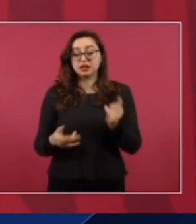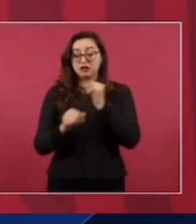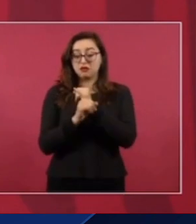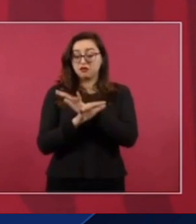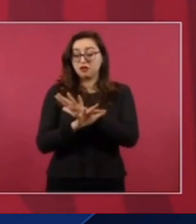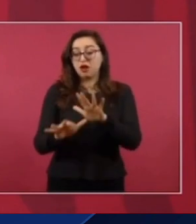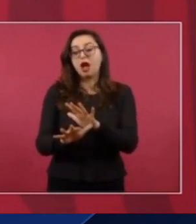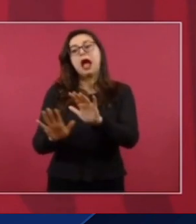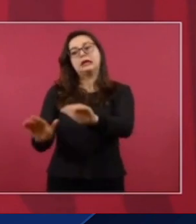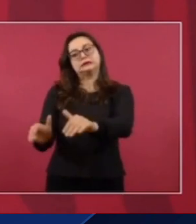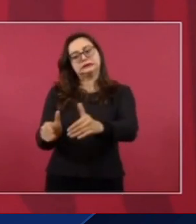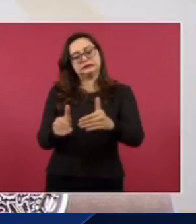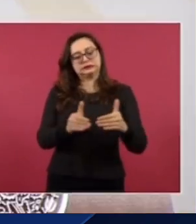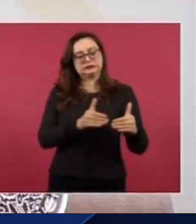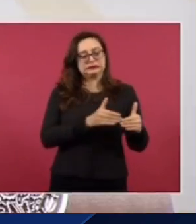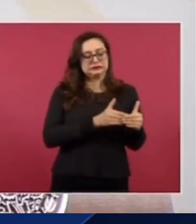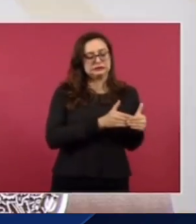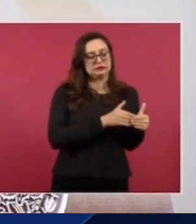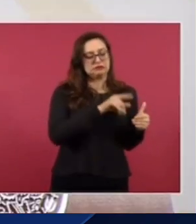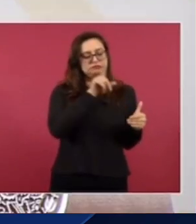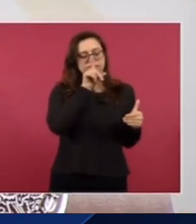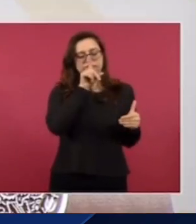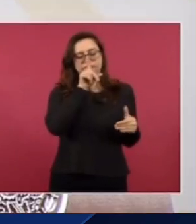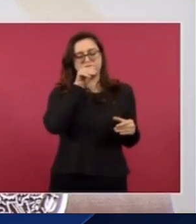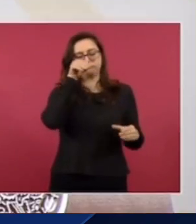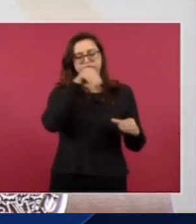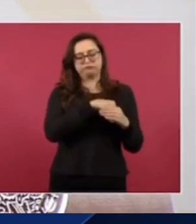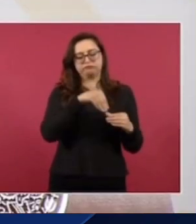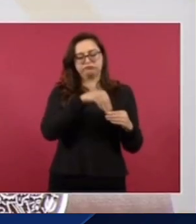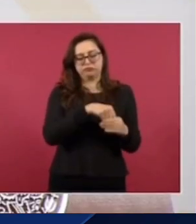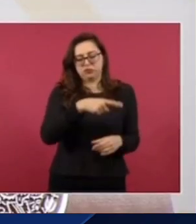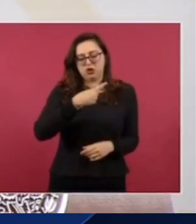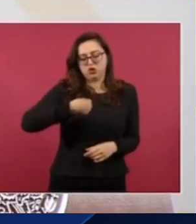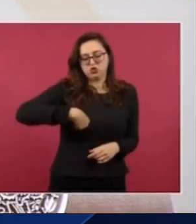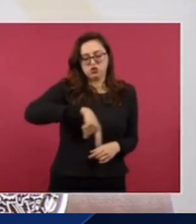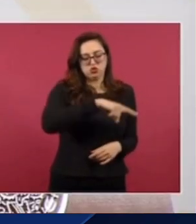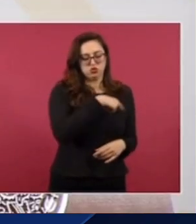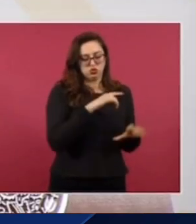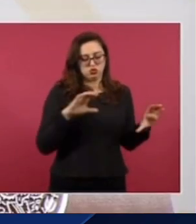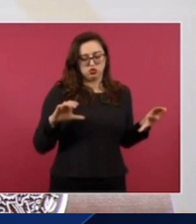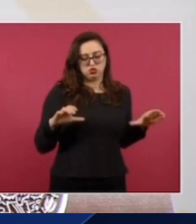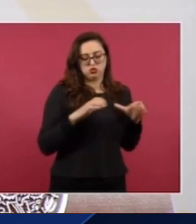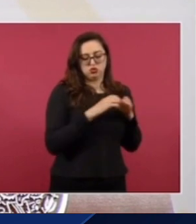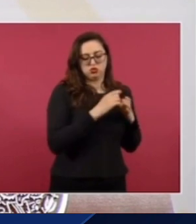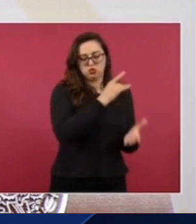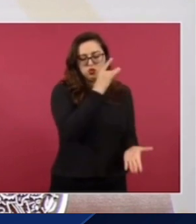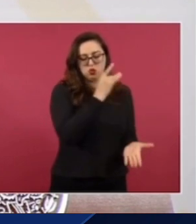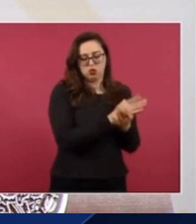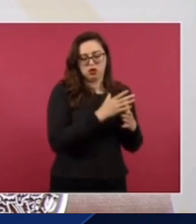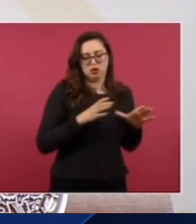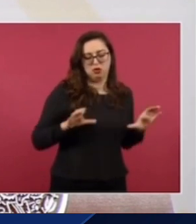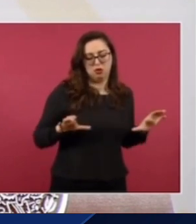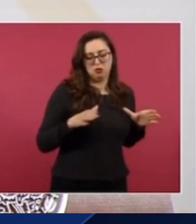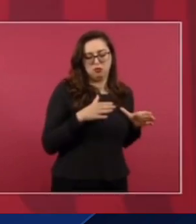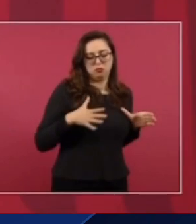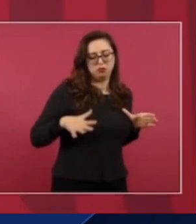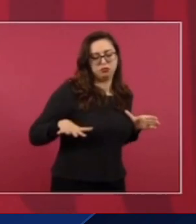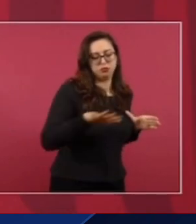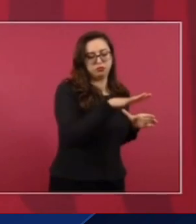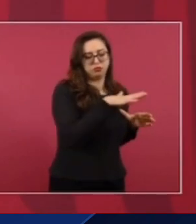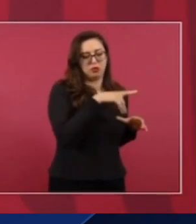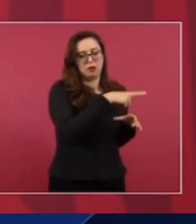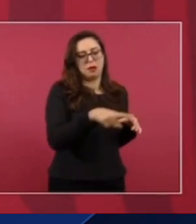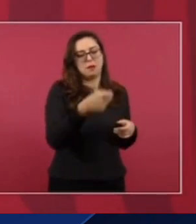engañen dijo el presidente de la república no estoy polarizando estoy politizando y reconoció que el pueblo de México